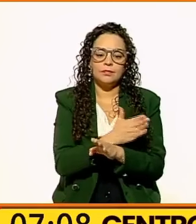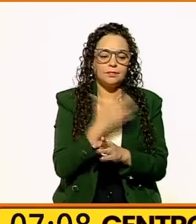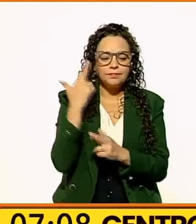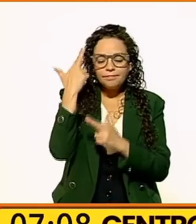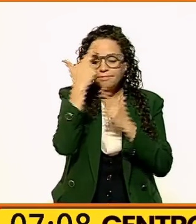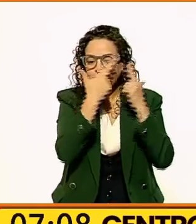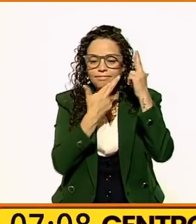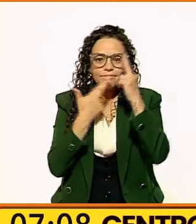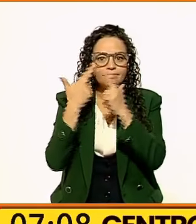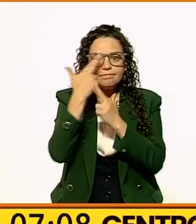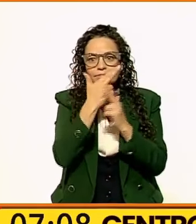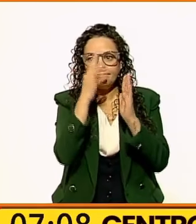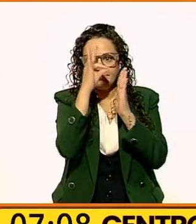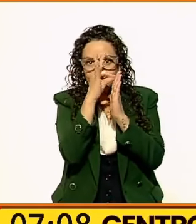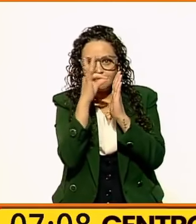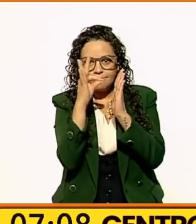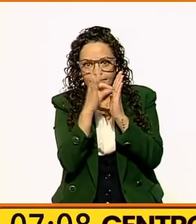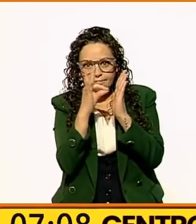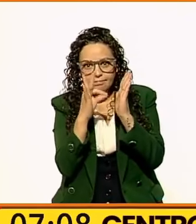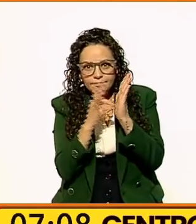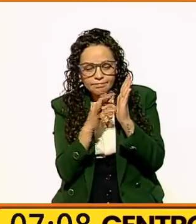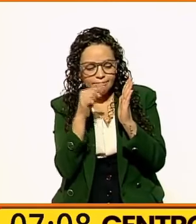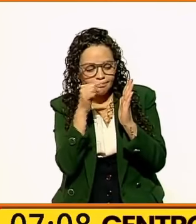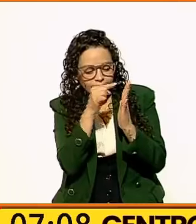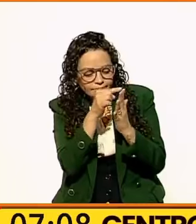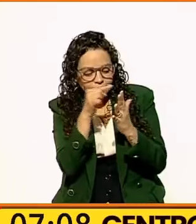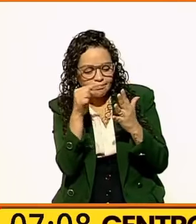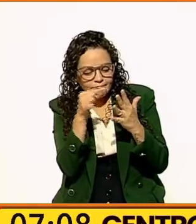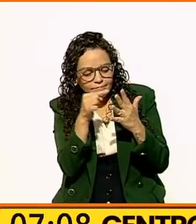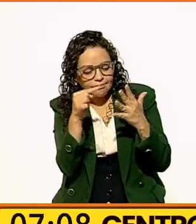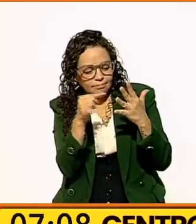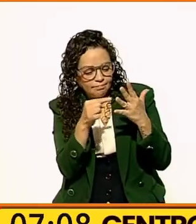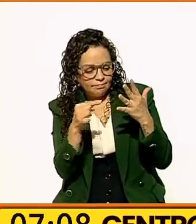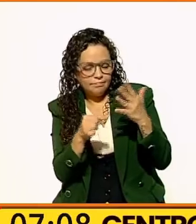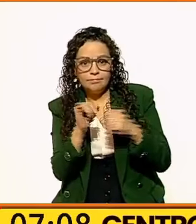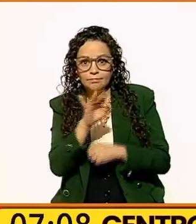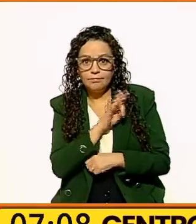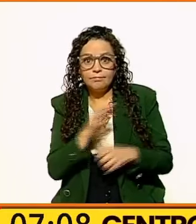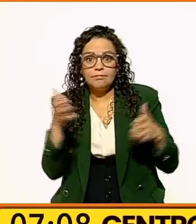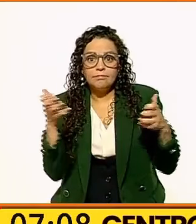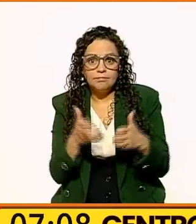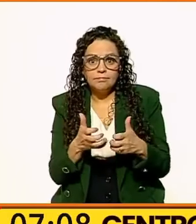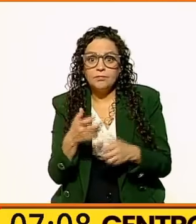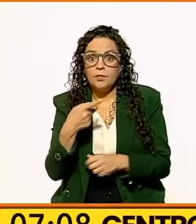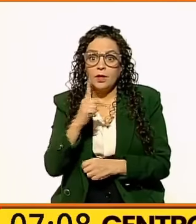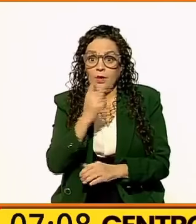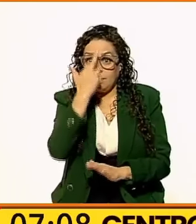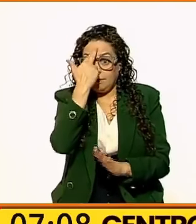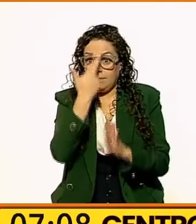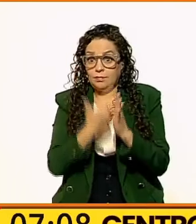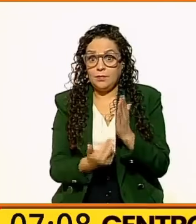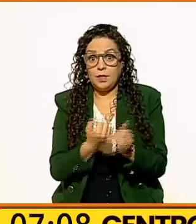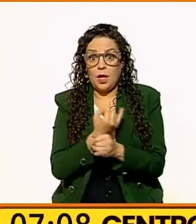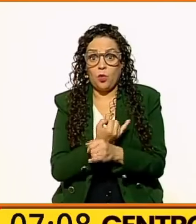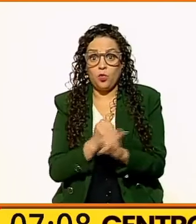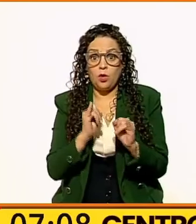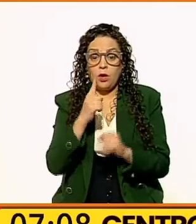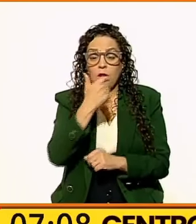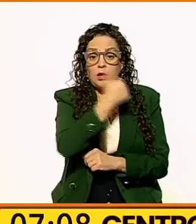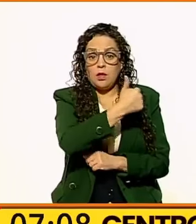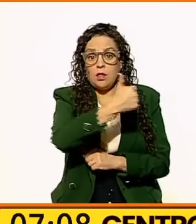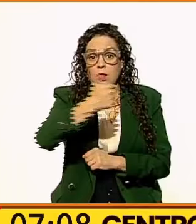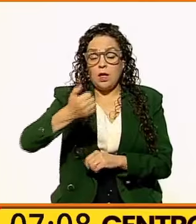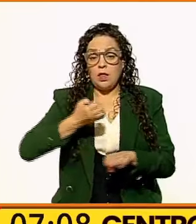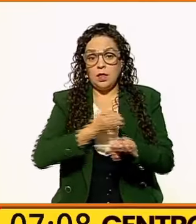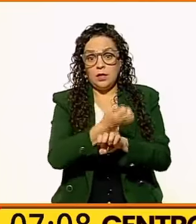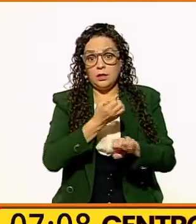por punto constitucionalmente si esto puede ser, aunque aparentemente pues esto está violando la soberanía, o más bien la autonomía de cada uno de